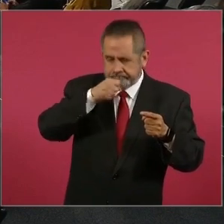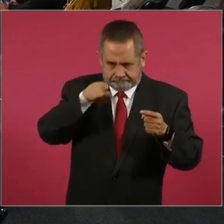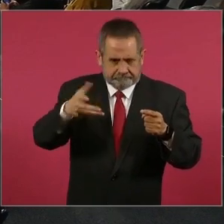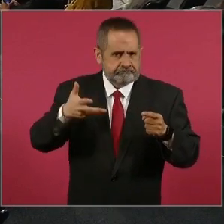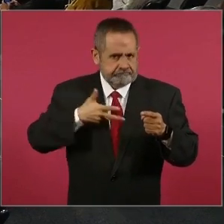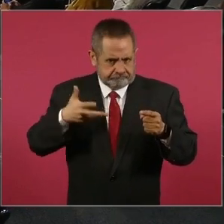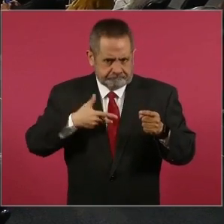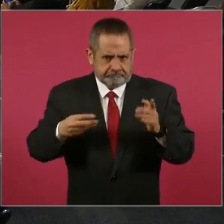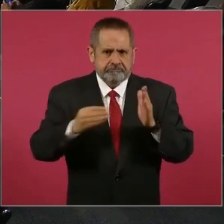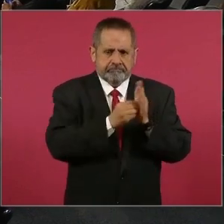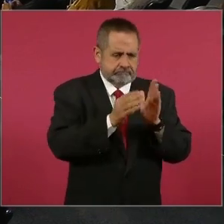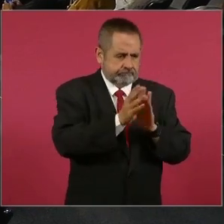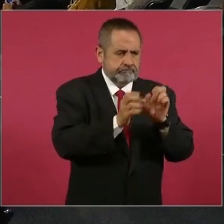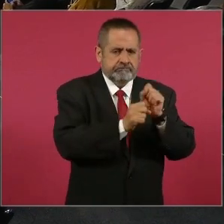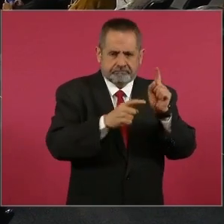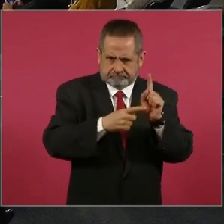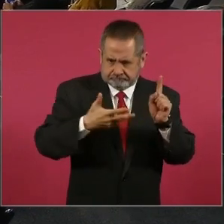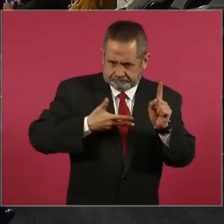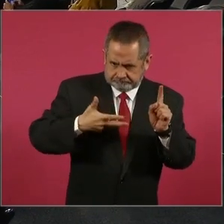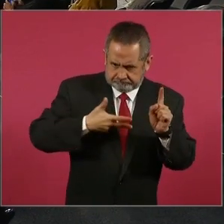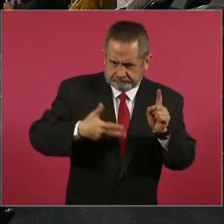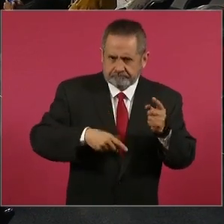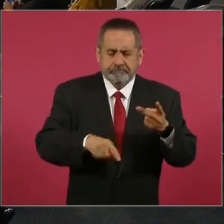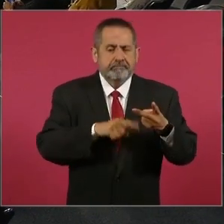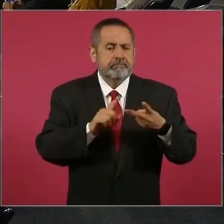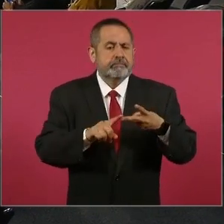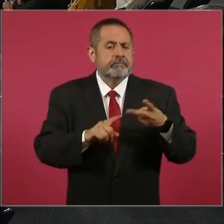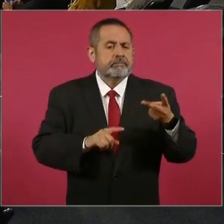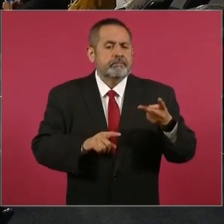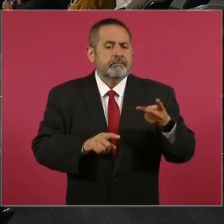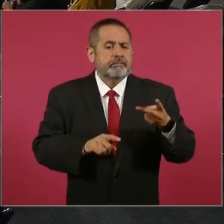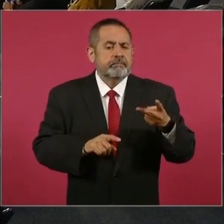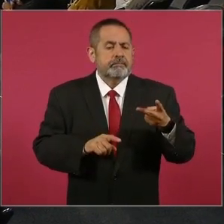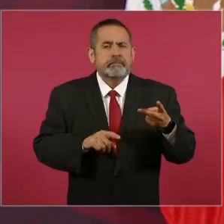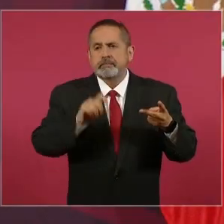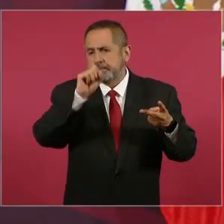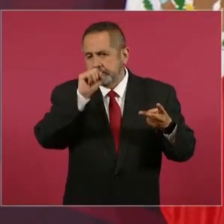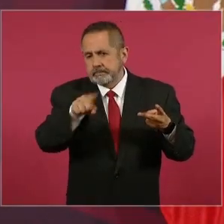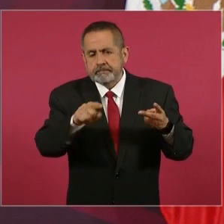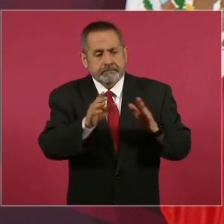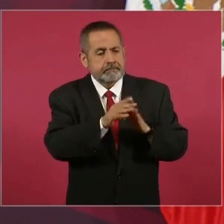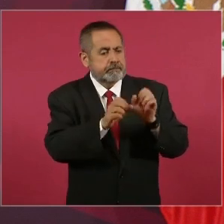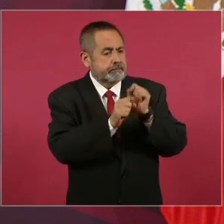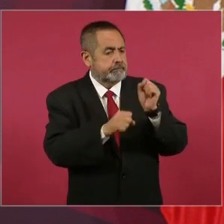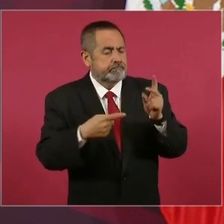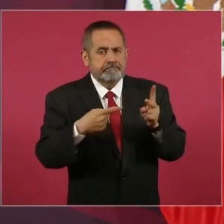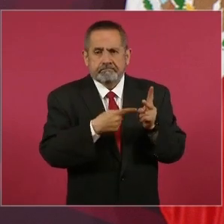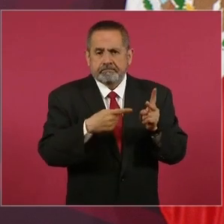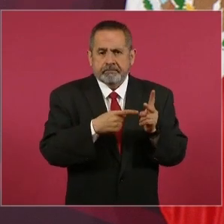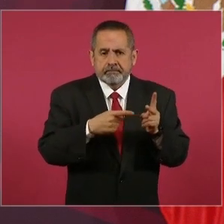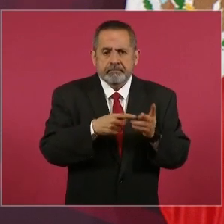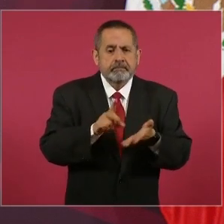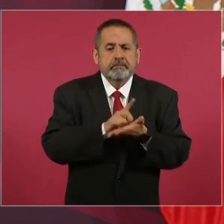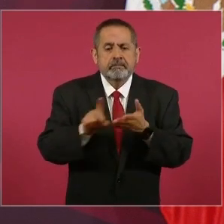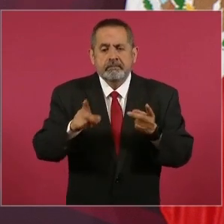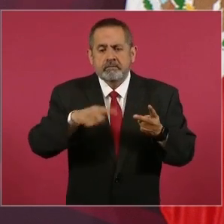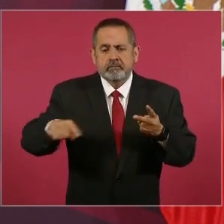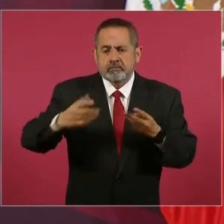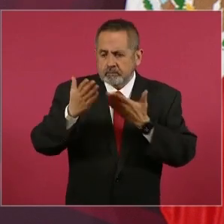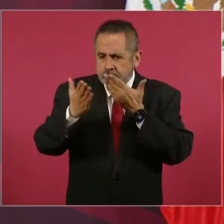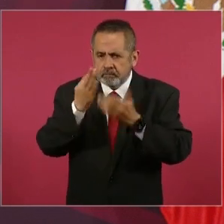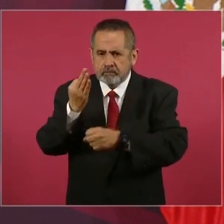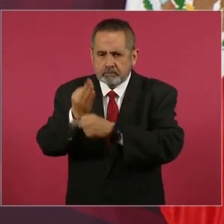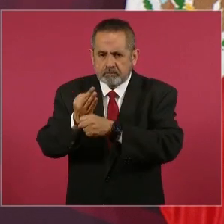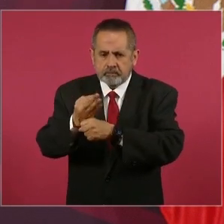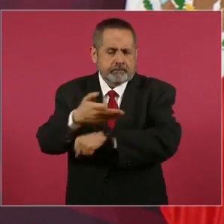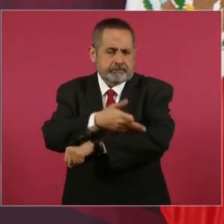eso sist en la constitución está en la Constitución lo de el derecho de los estudiantes